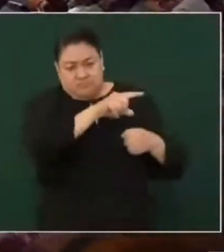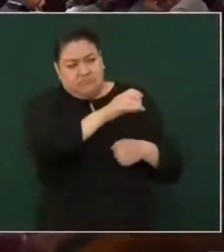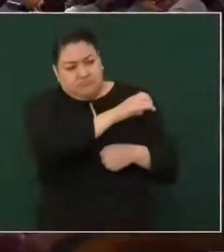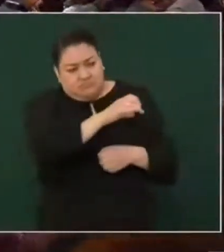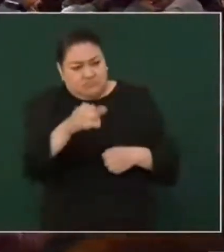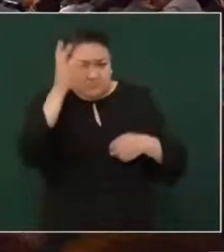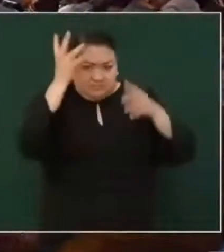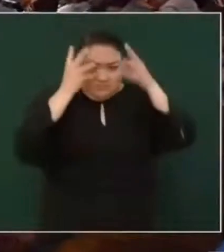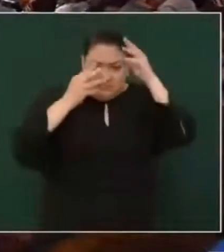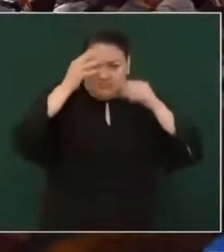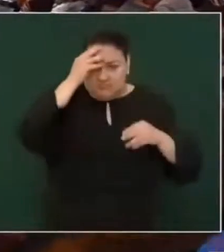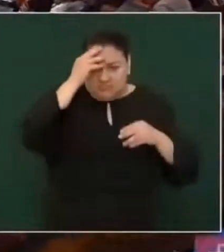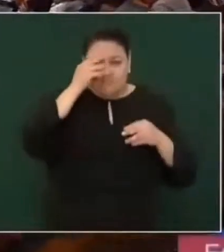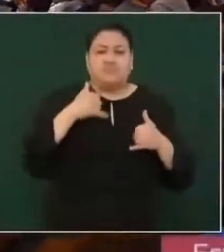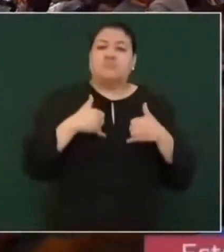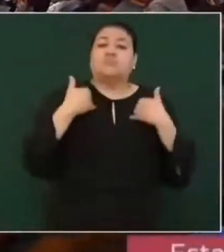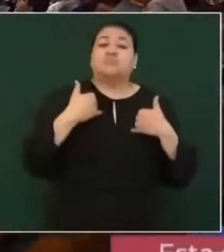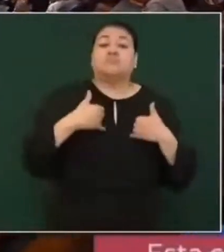campo.